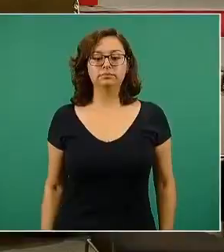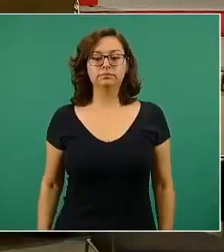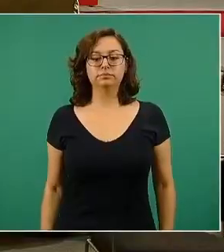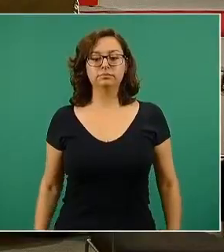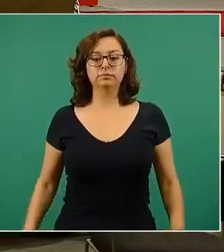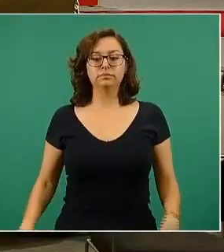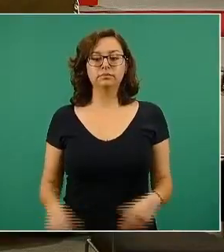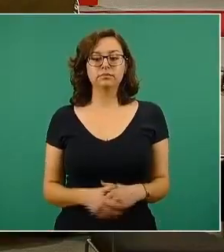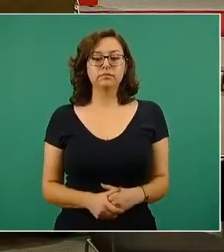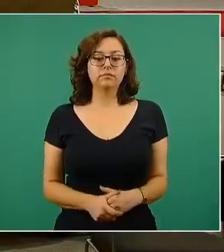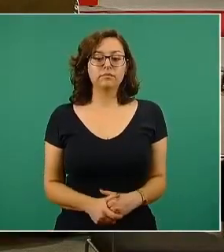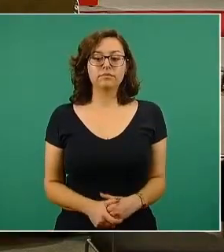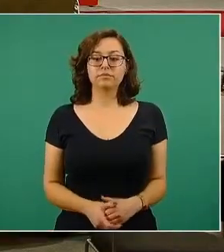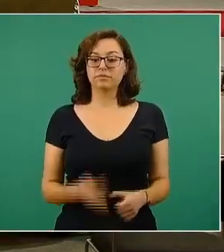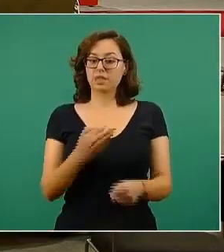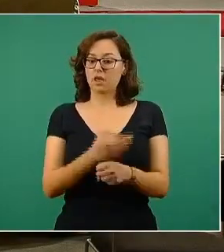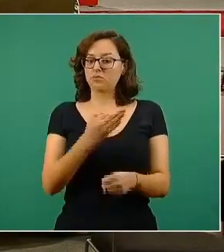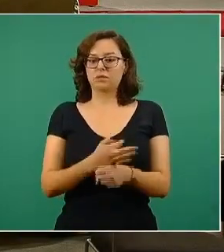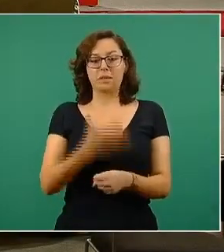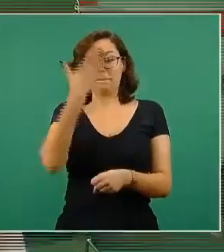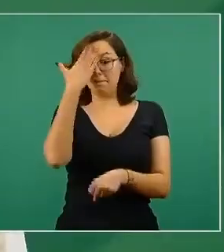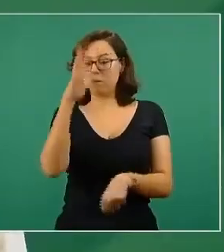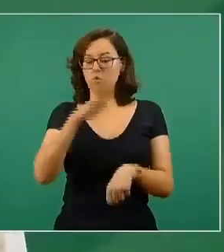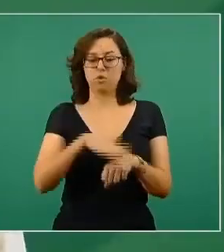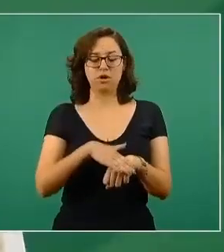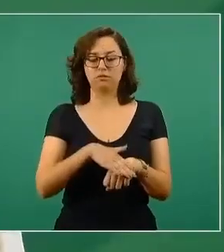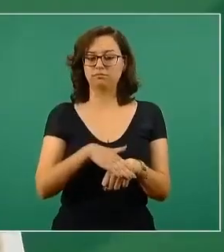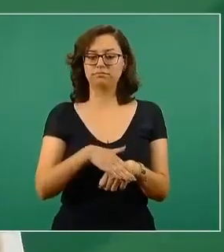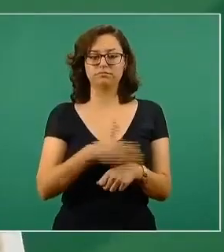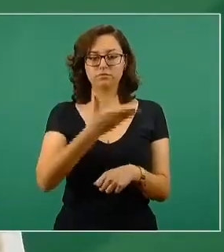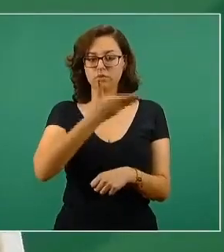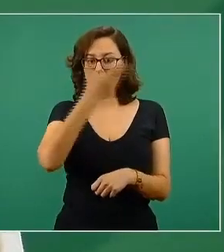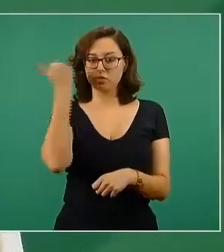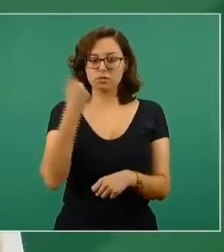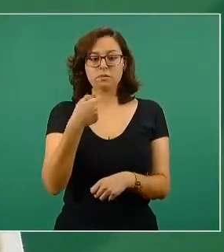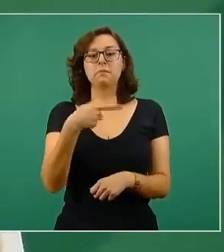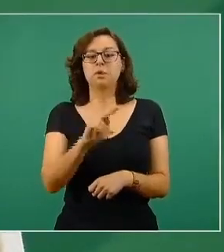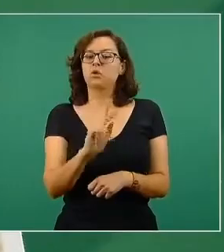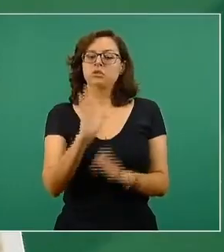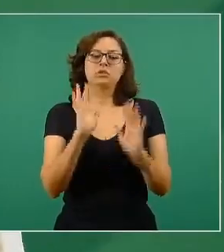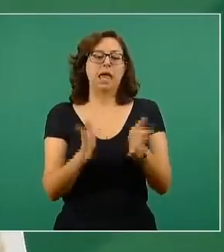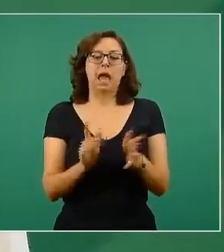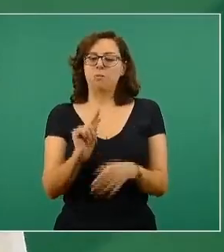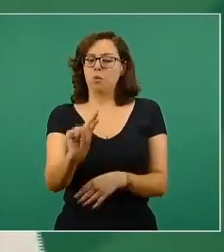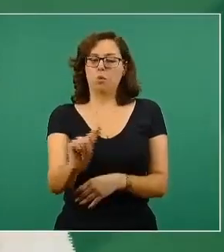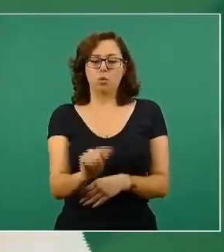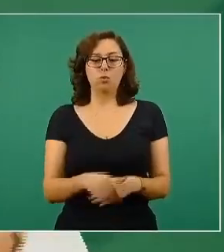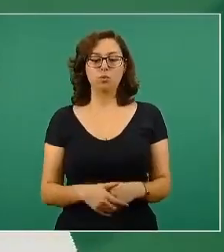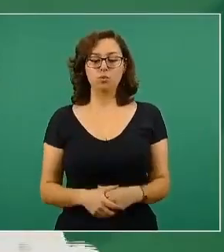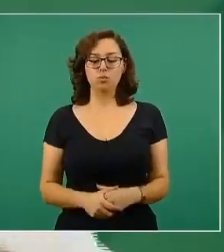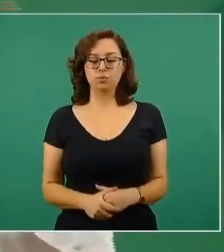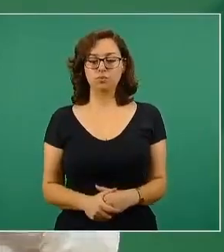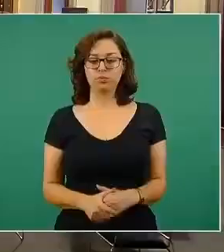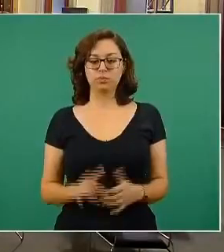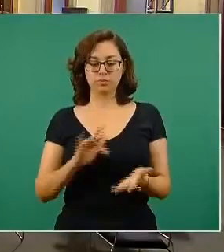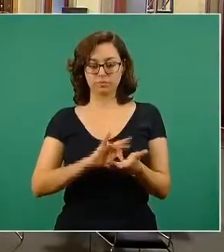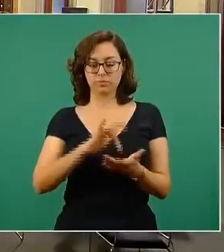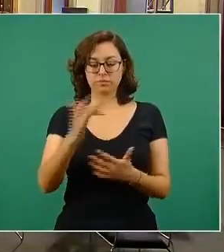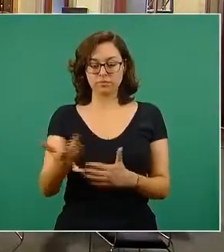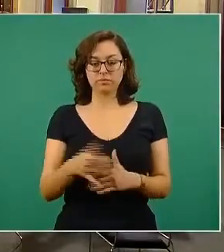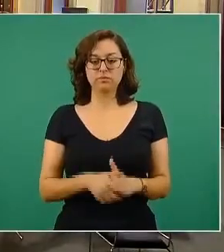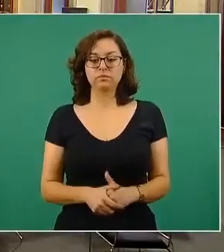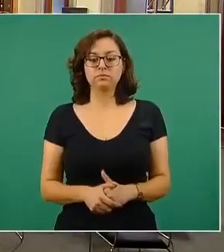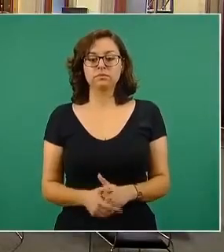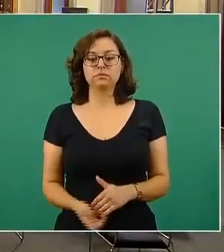No se lo podría decir de memoria en este momento, pero es ya muy poquito. Sí, muchas gracias. Gracias, Natalia. Vamos a pasar